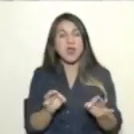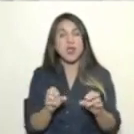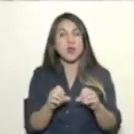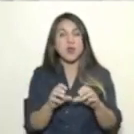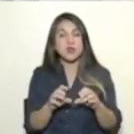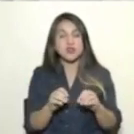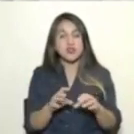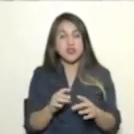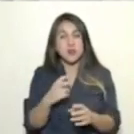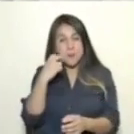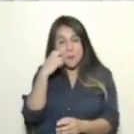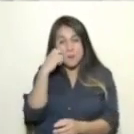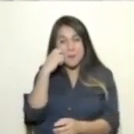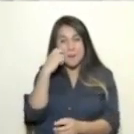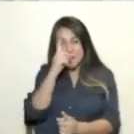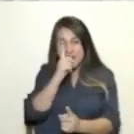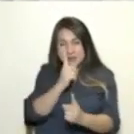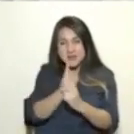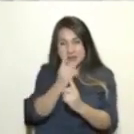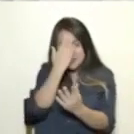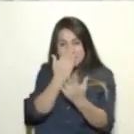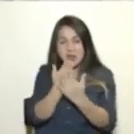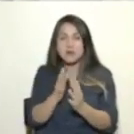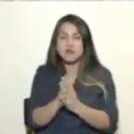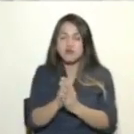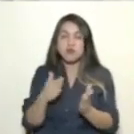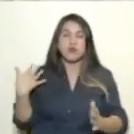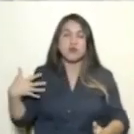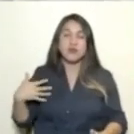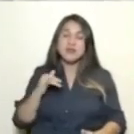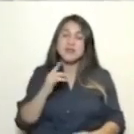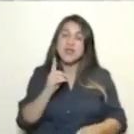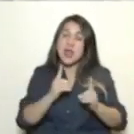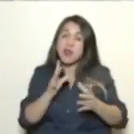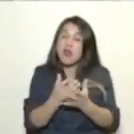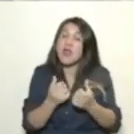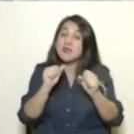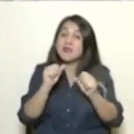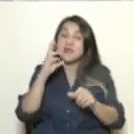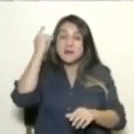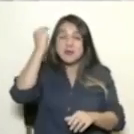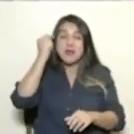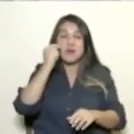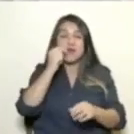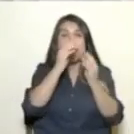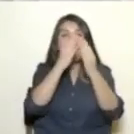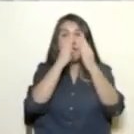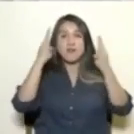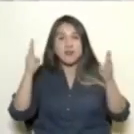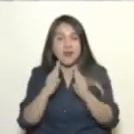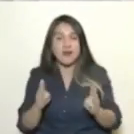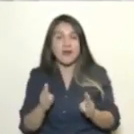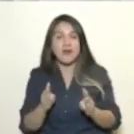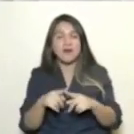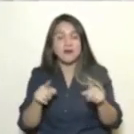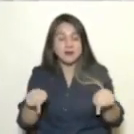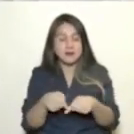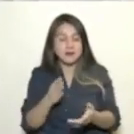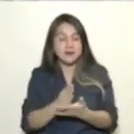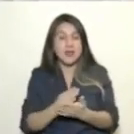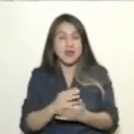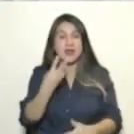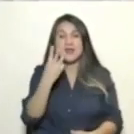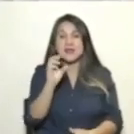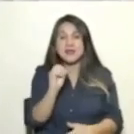presencial va a ser indispensable. Si algo tuvimos éxito fue que inventamos una biblioteca de aula, que eran